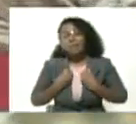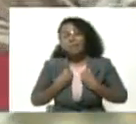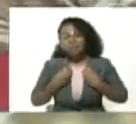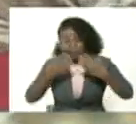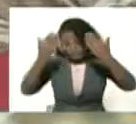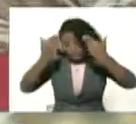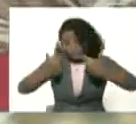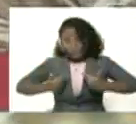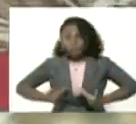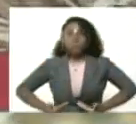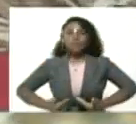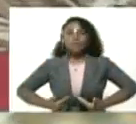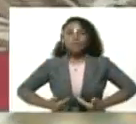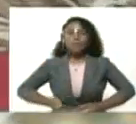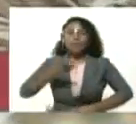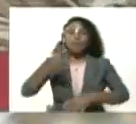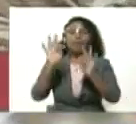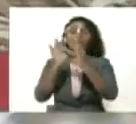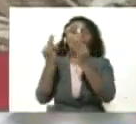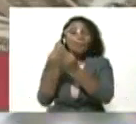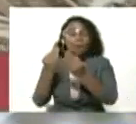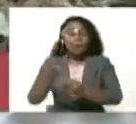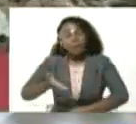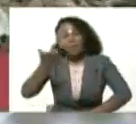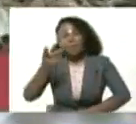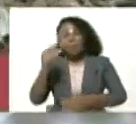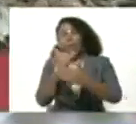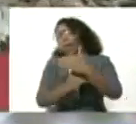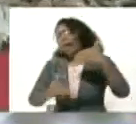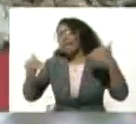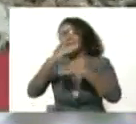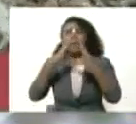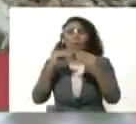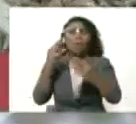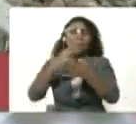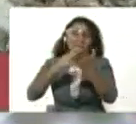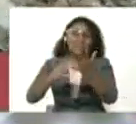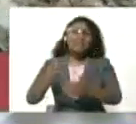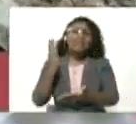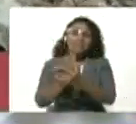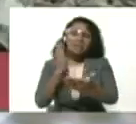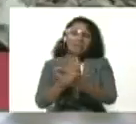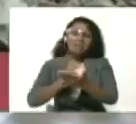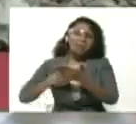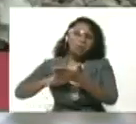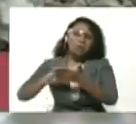física, es la familia, eso es lo importante, por encima de todo, lo material siempre se recupera.